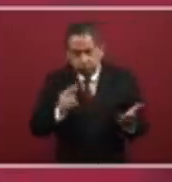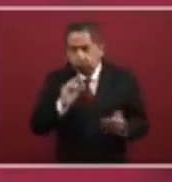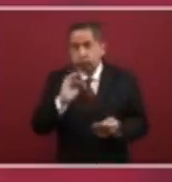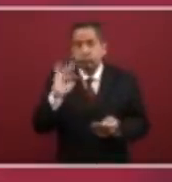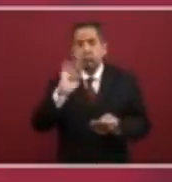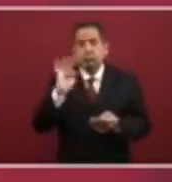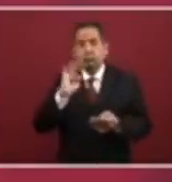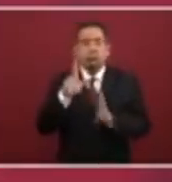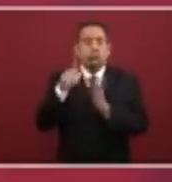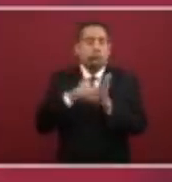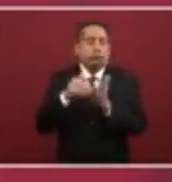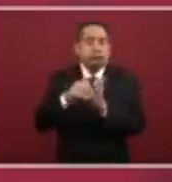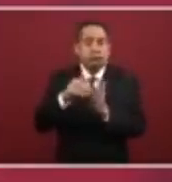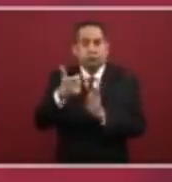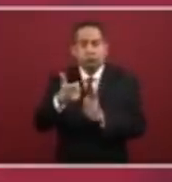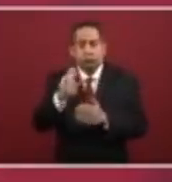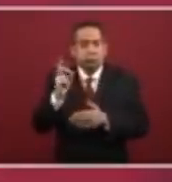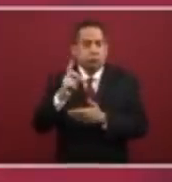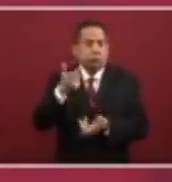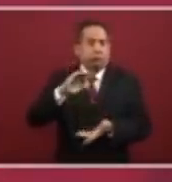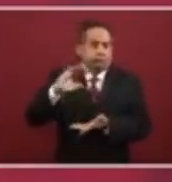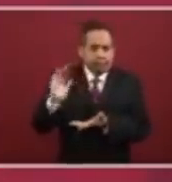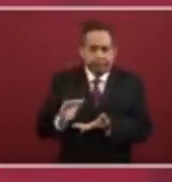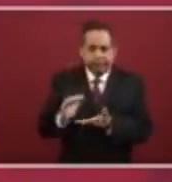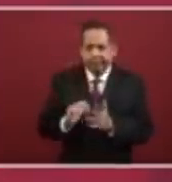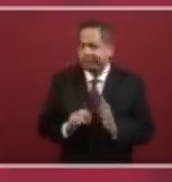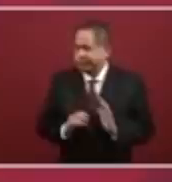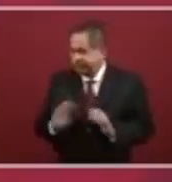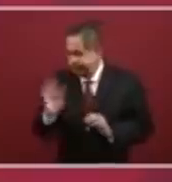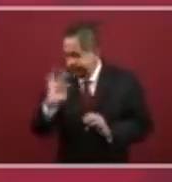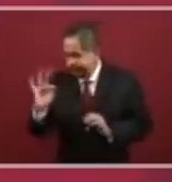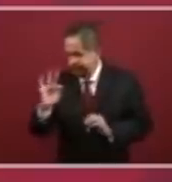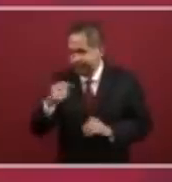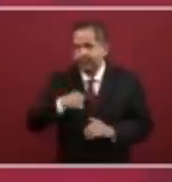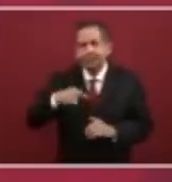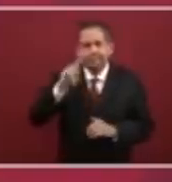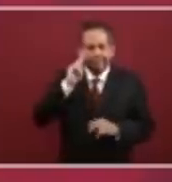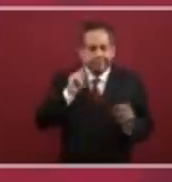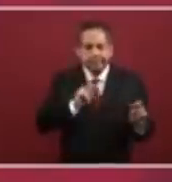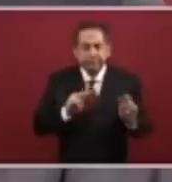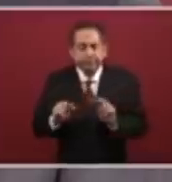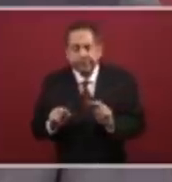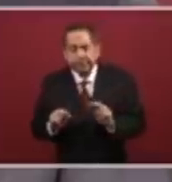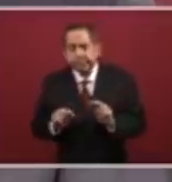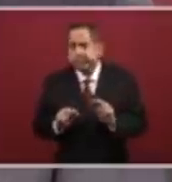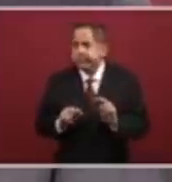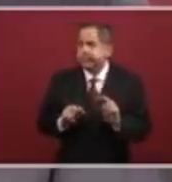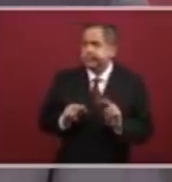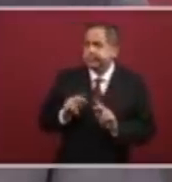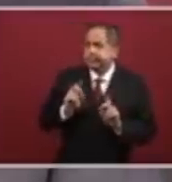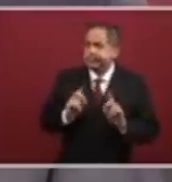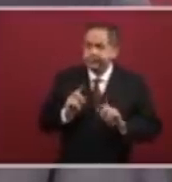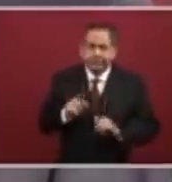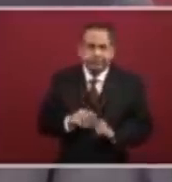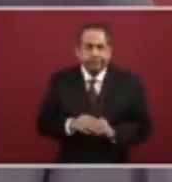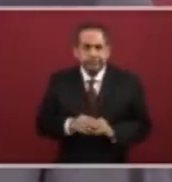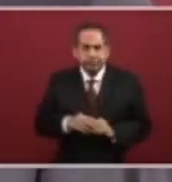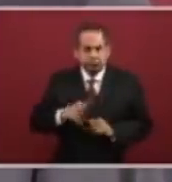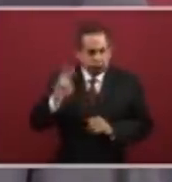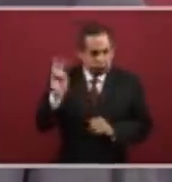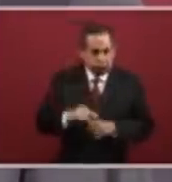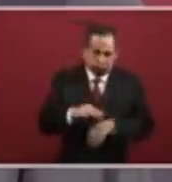de 8,000 millones de dólares. Pero íbamos a tener en los